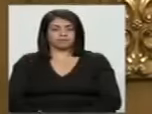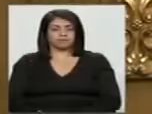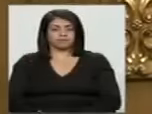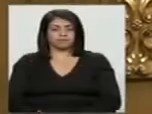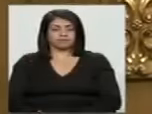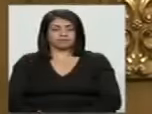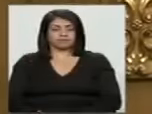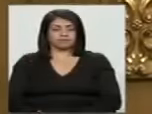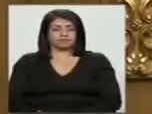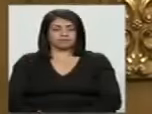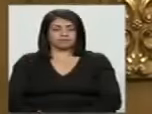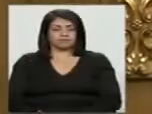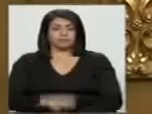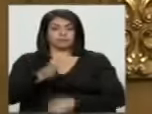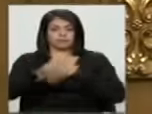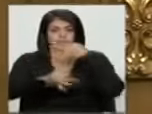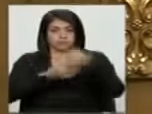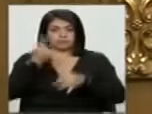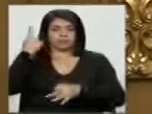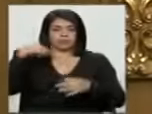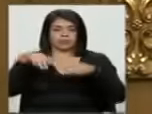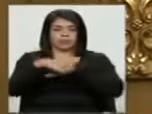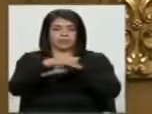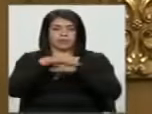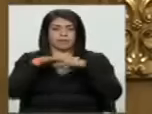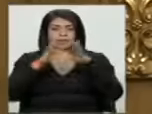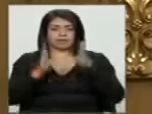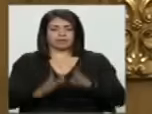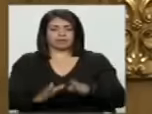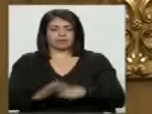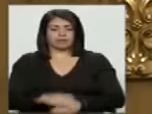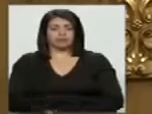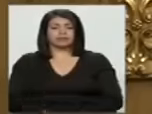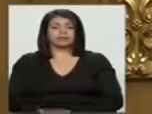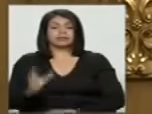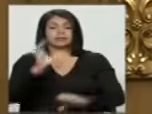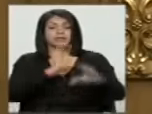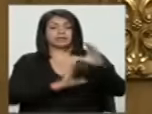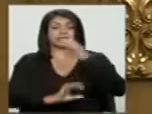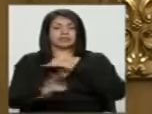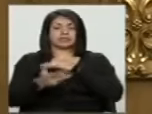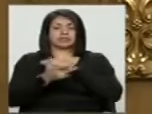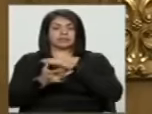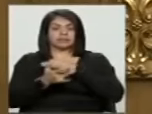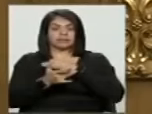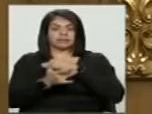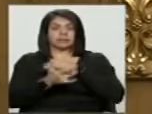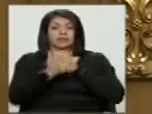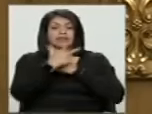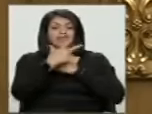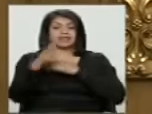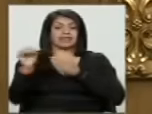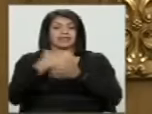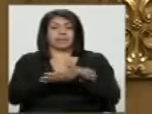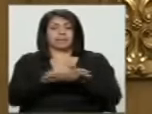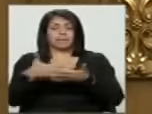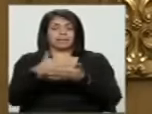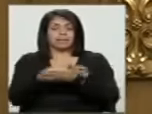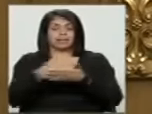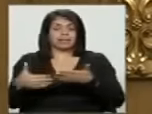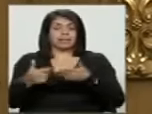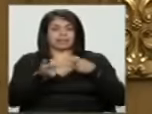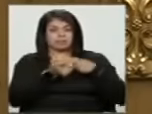sido, lo explicaba ayer la ministra de Ciencia y Tecnología, más de 30 millones